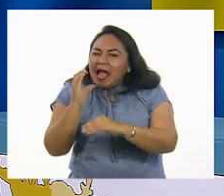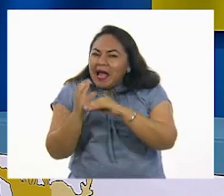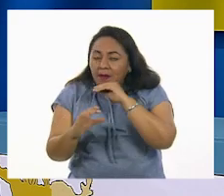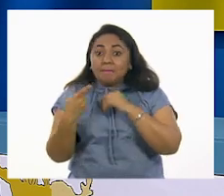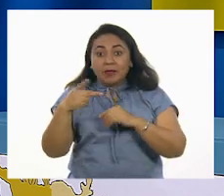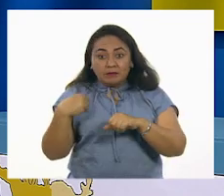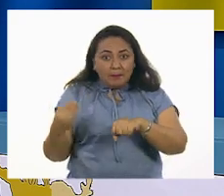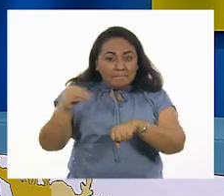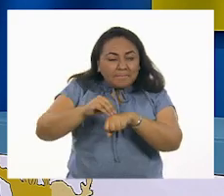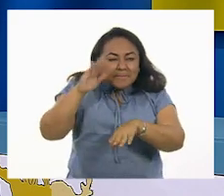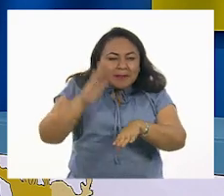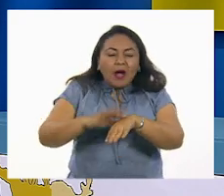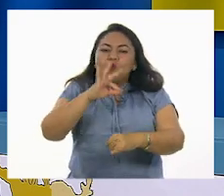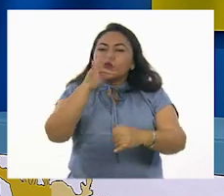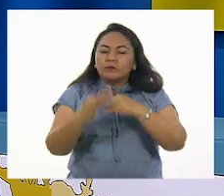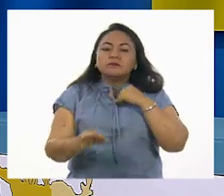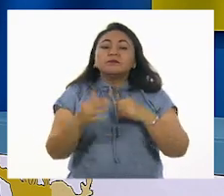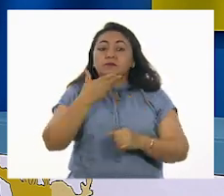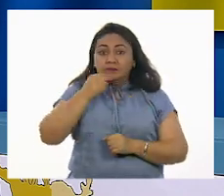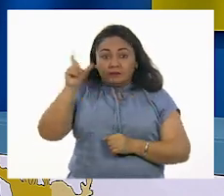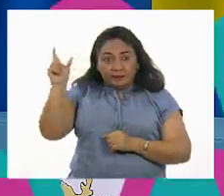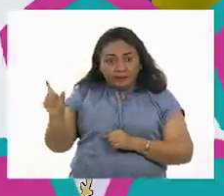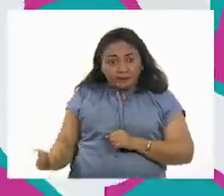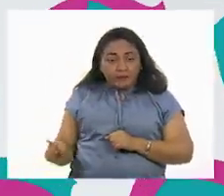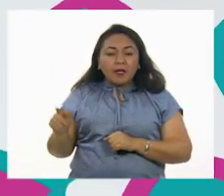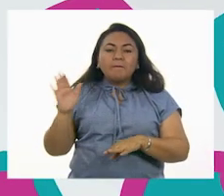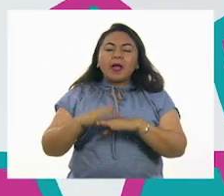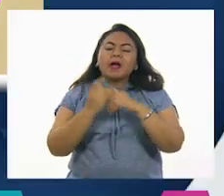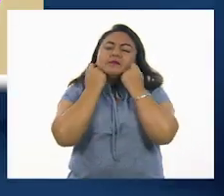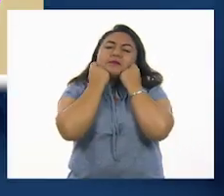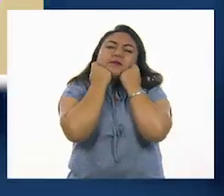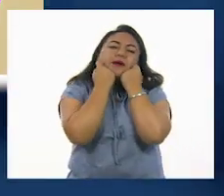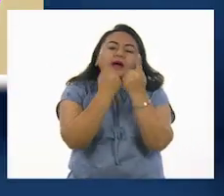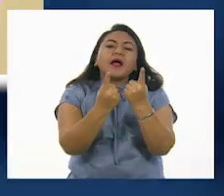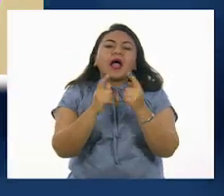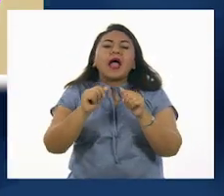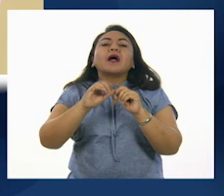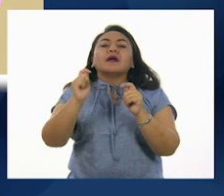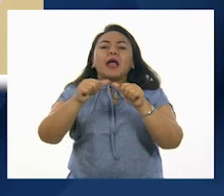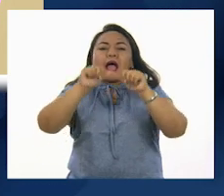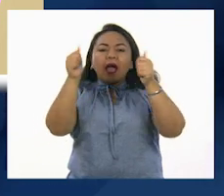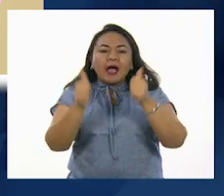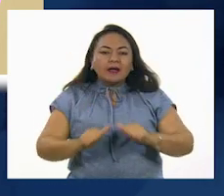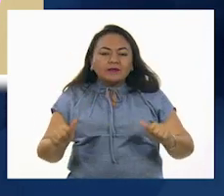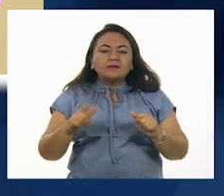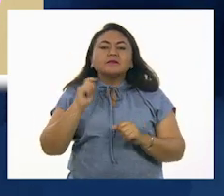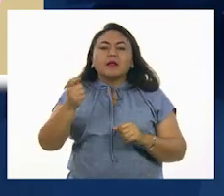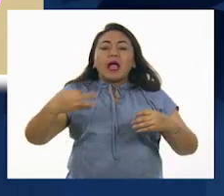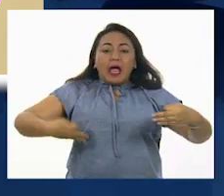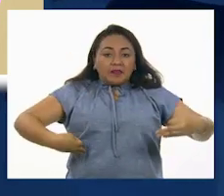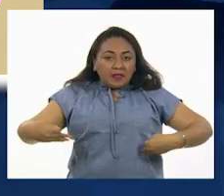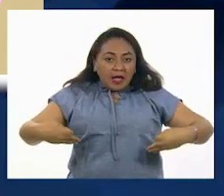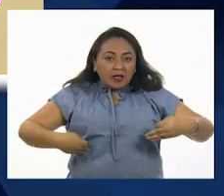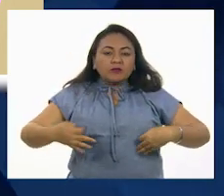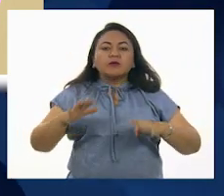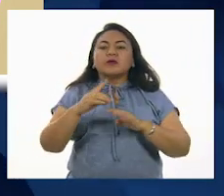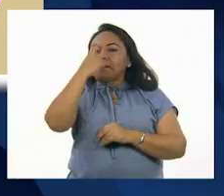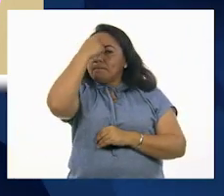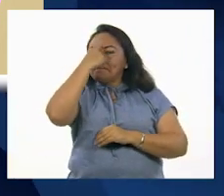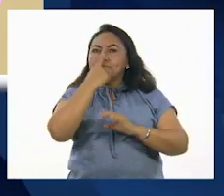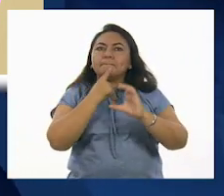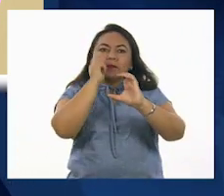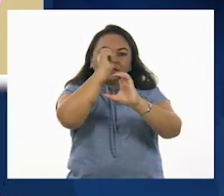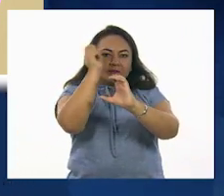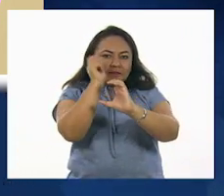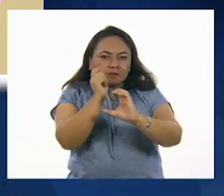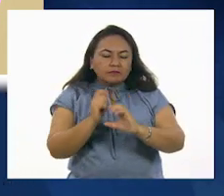completarlo, podemos mencionar que Alejandro poseía una gran admiración hacia el arte, especialmente hacia el teatro y la escultura. Y no